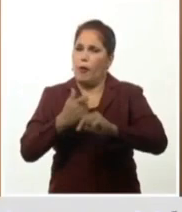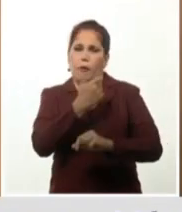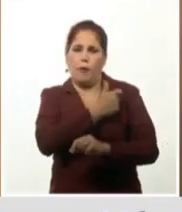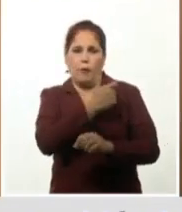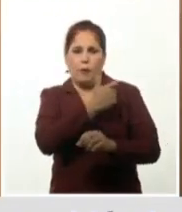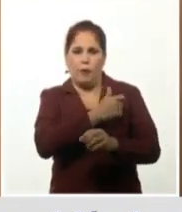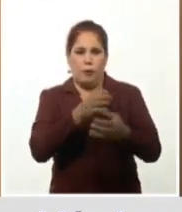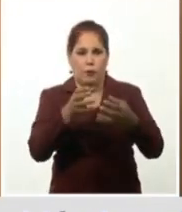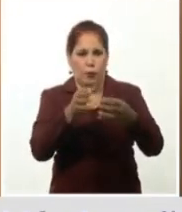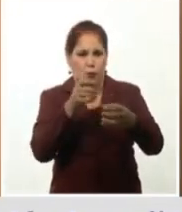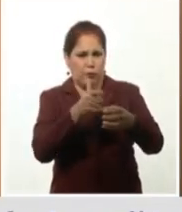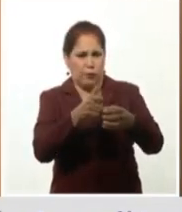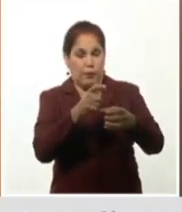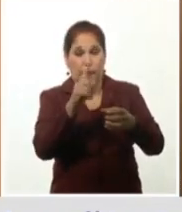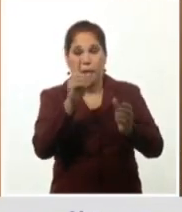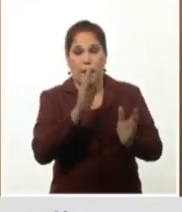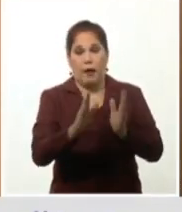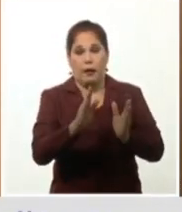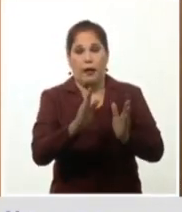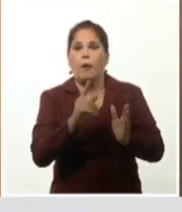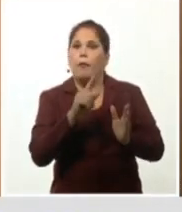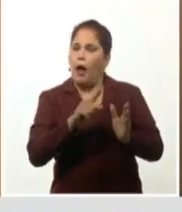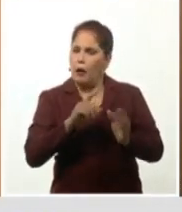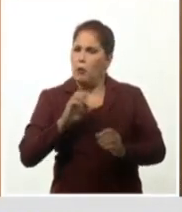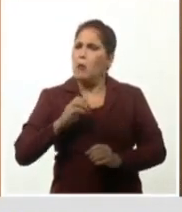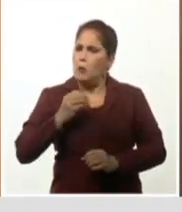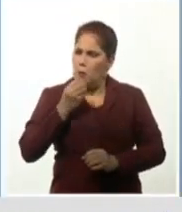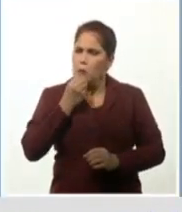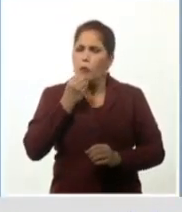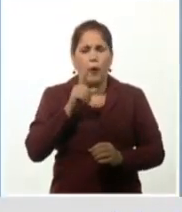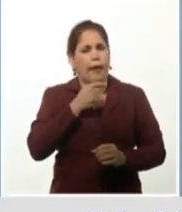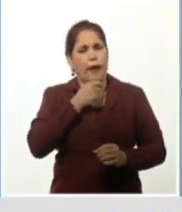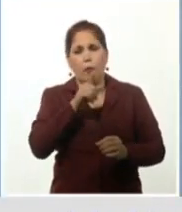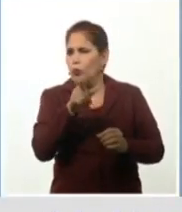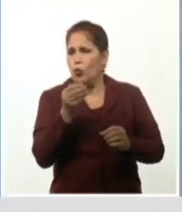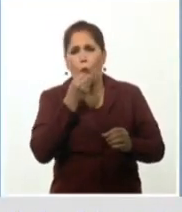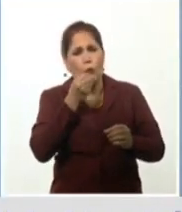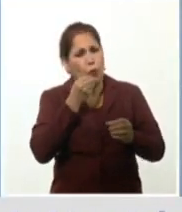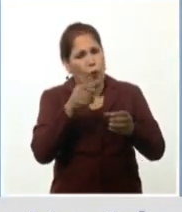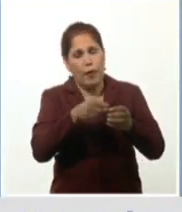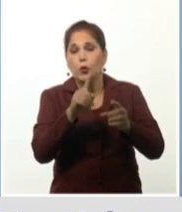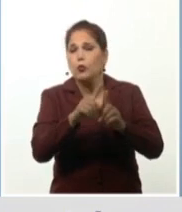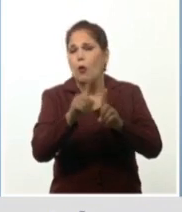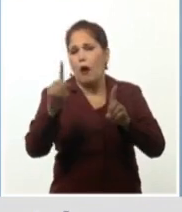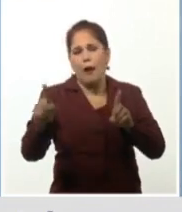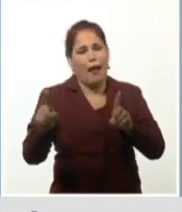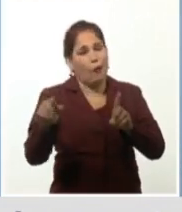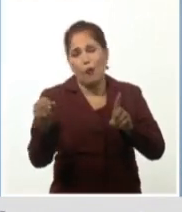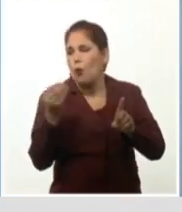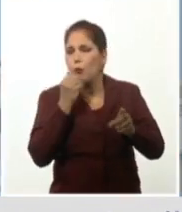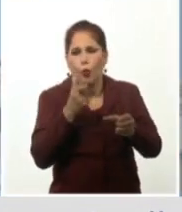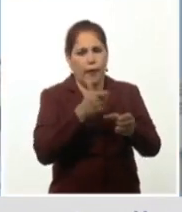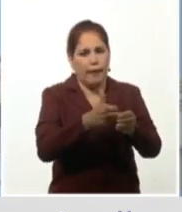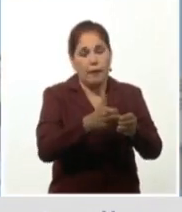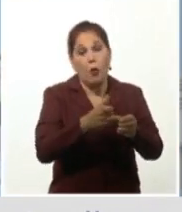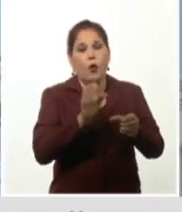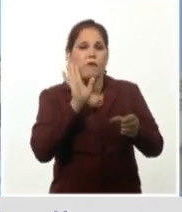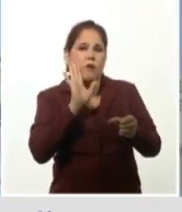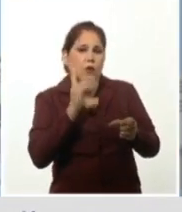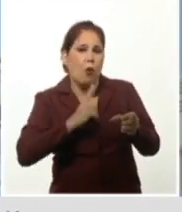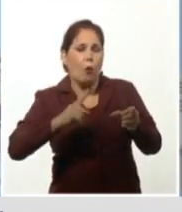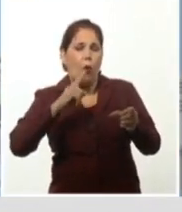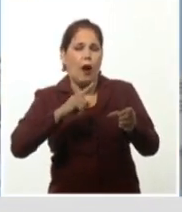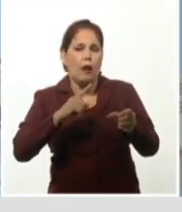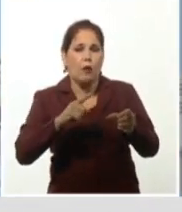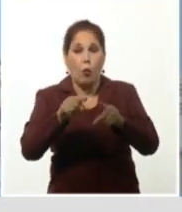esta primera etapa, algunos han tenido criterio de exclusión por encontrarse aislados, por padecer alguna infección repentina o por estar en